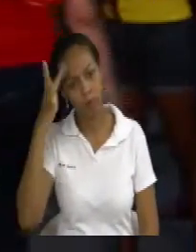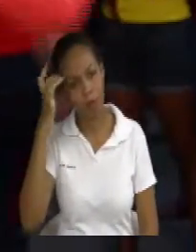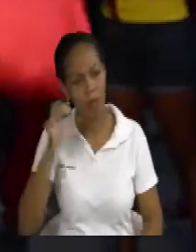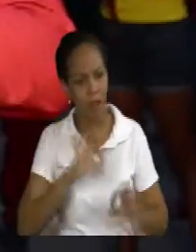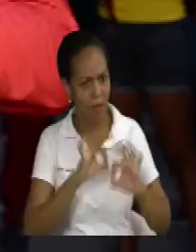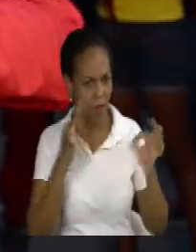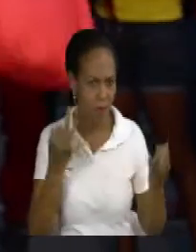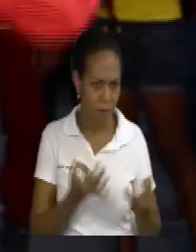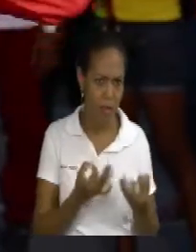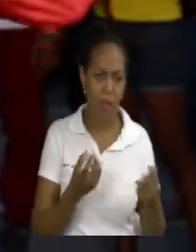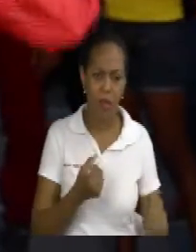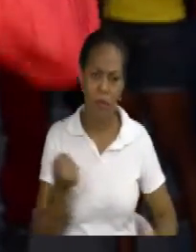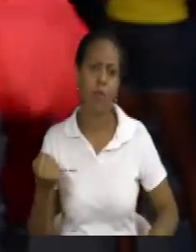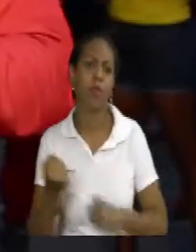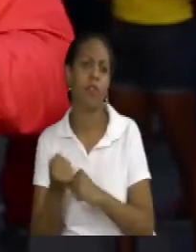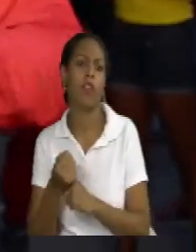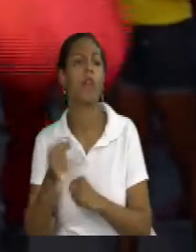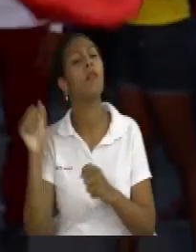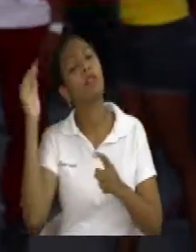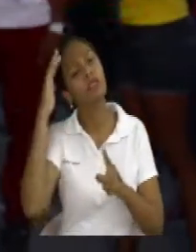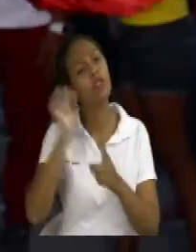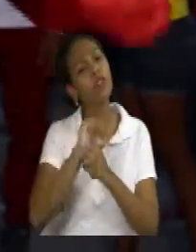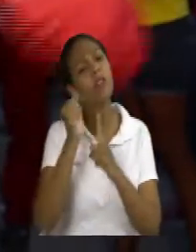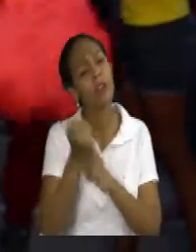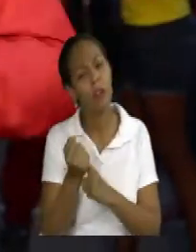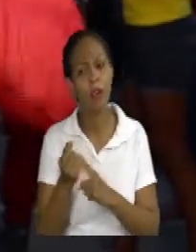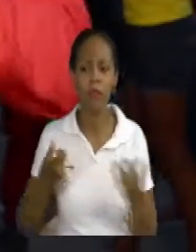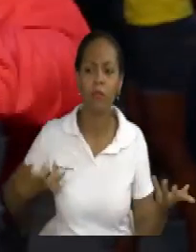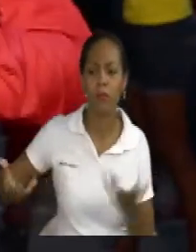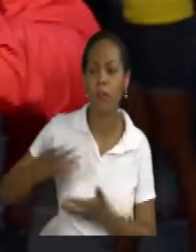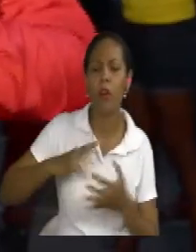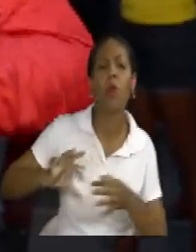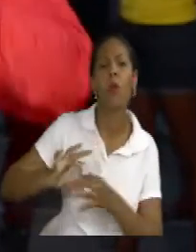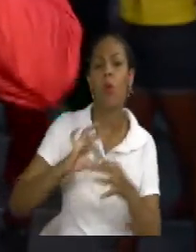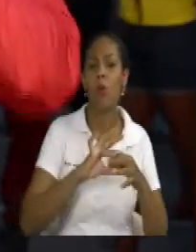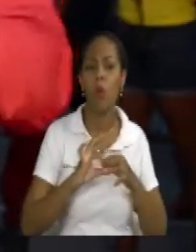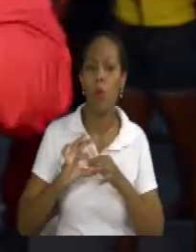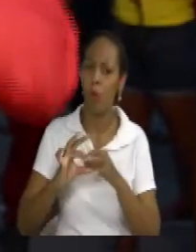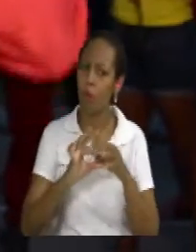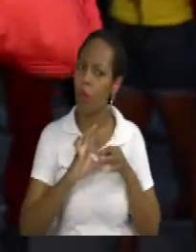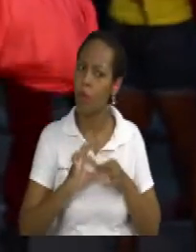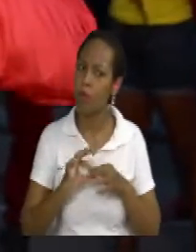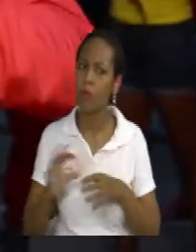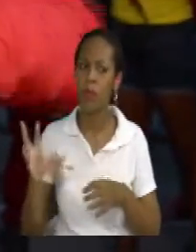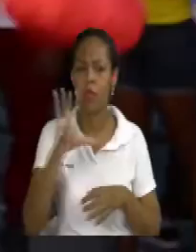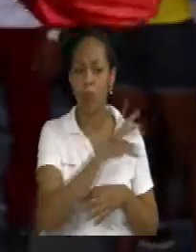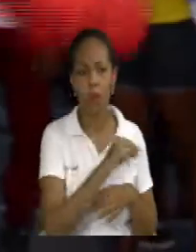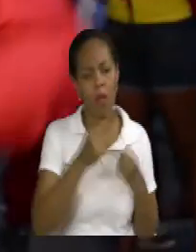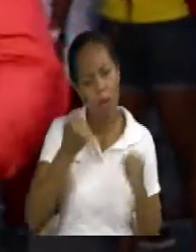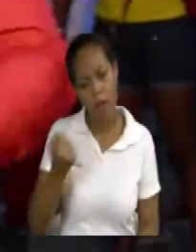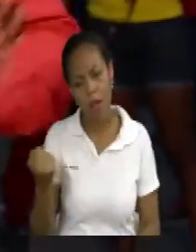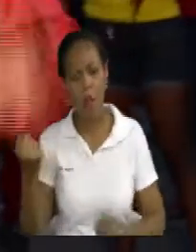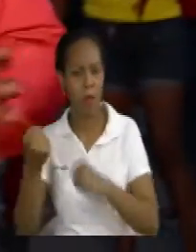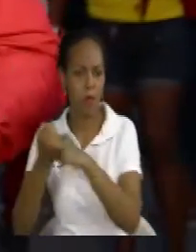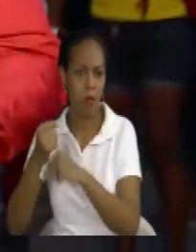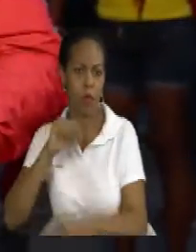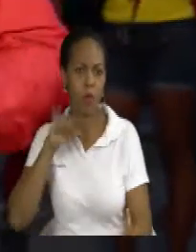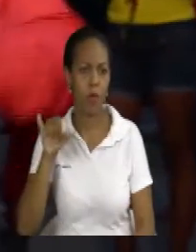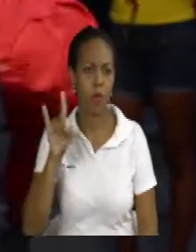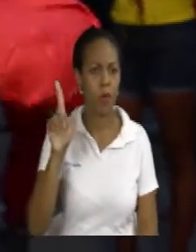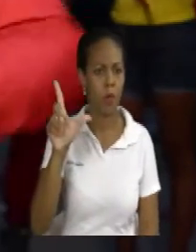por la sociedad, por la compañía, por todos. Queremos que se conviertan en julianista, porque